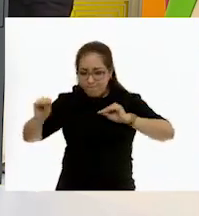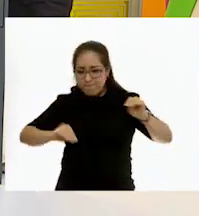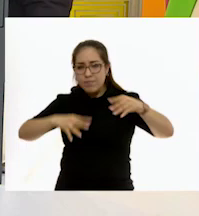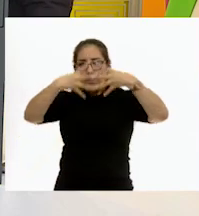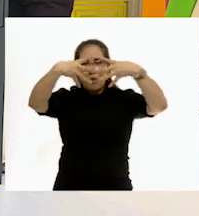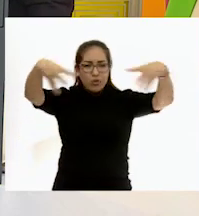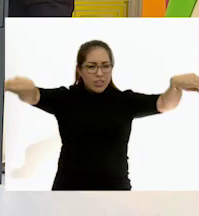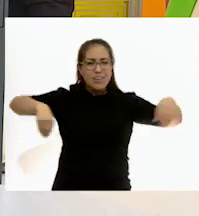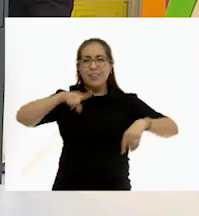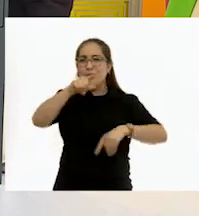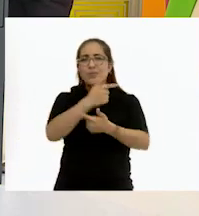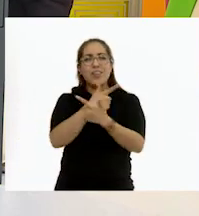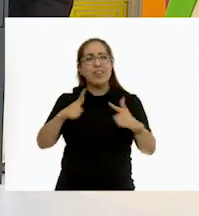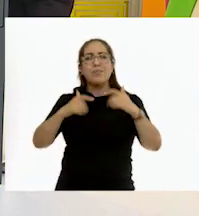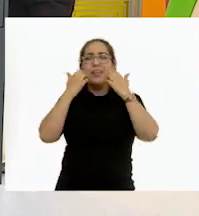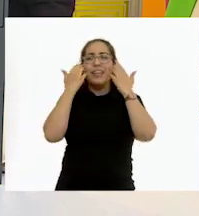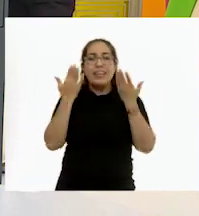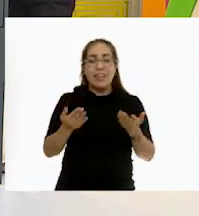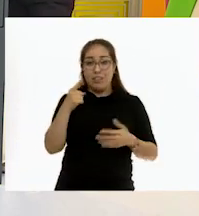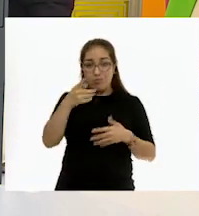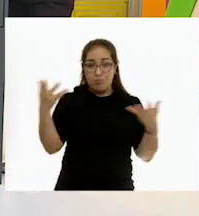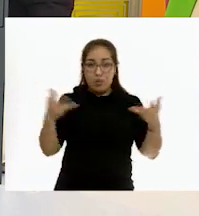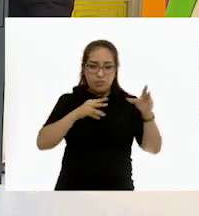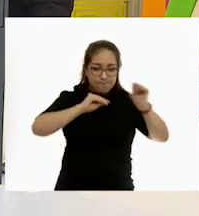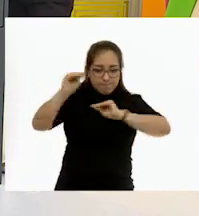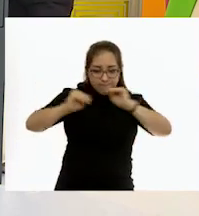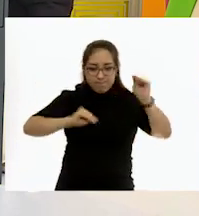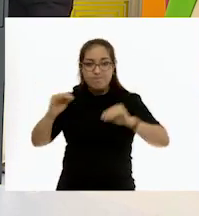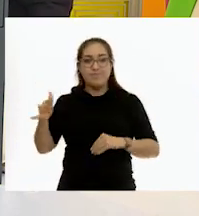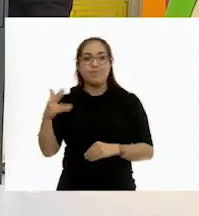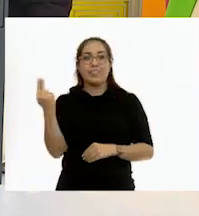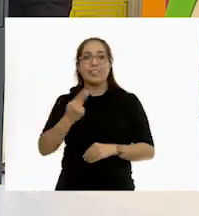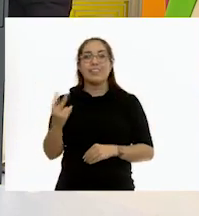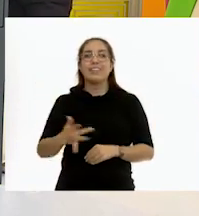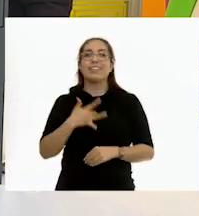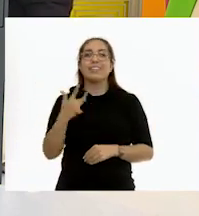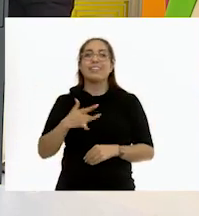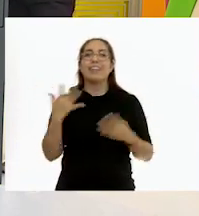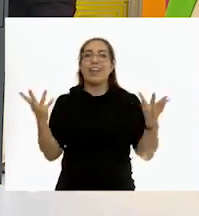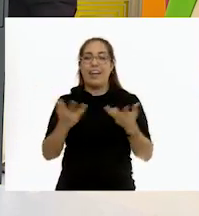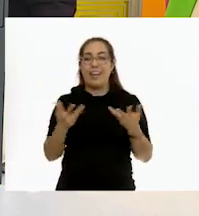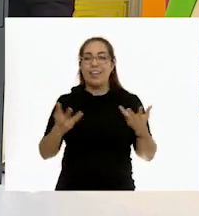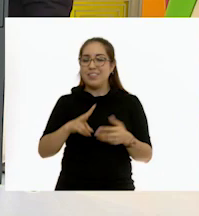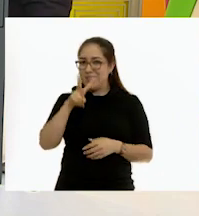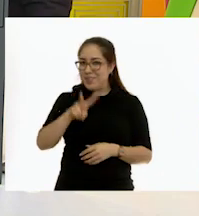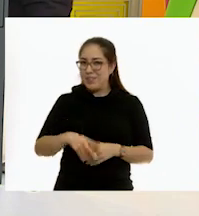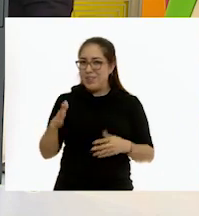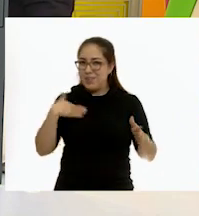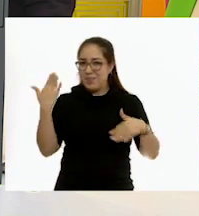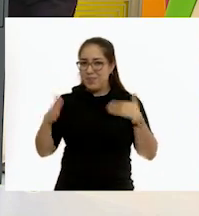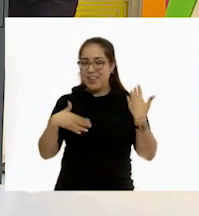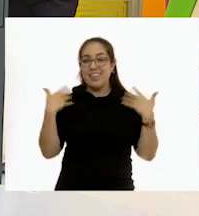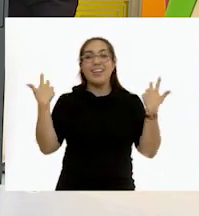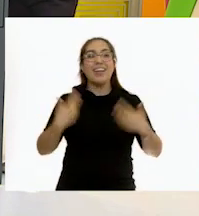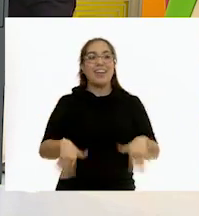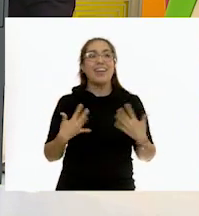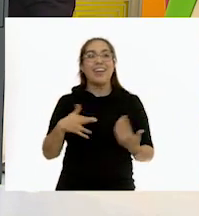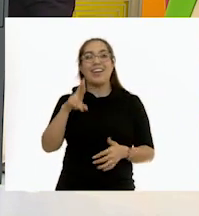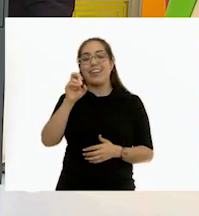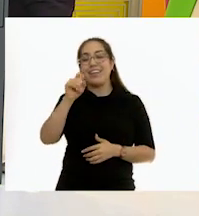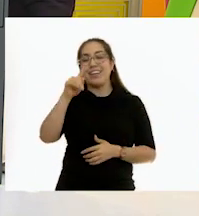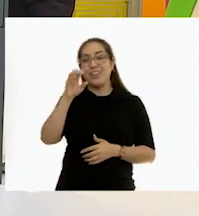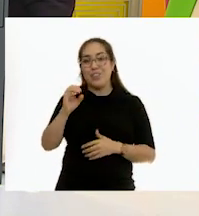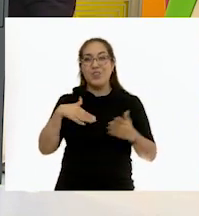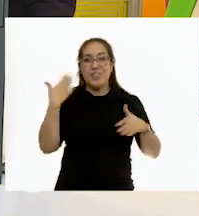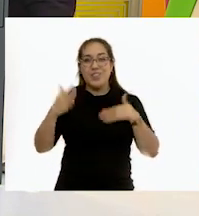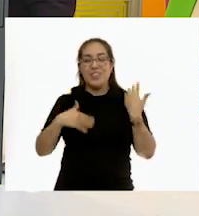cortina, no sé, lo que tú creas que es necesario y te sirve para hacerlo. Va a ser un gran reto, yo creo. Es un gran reto y